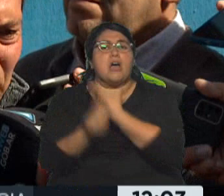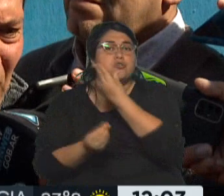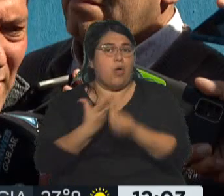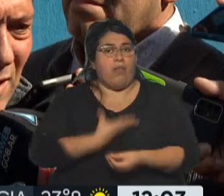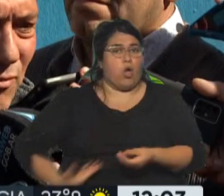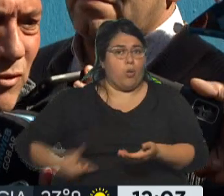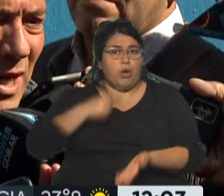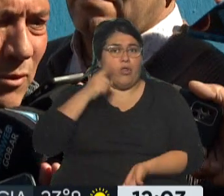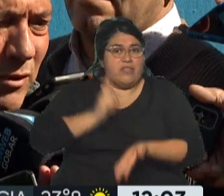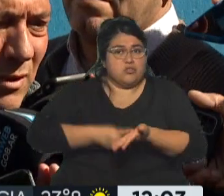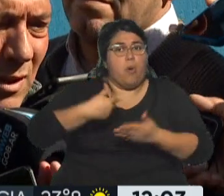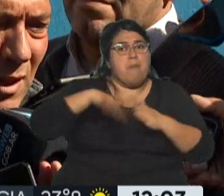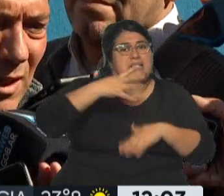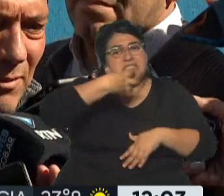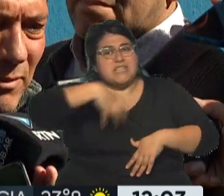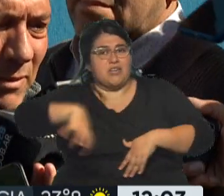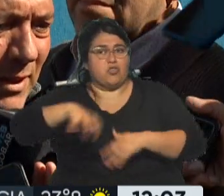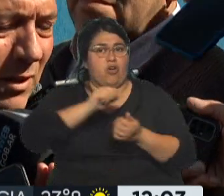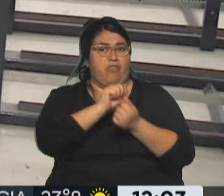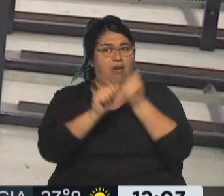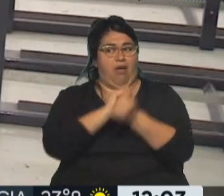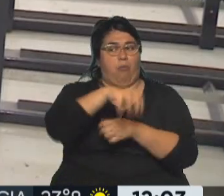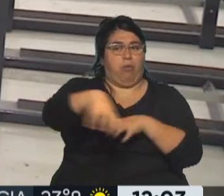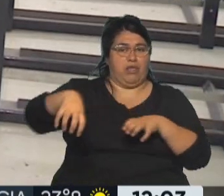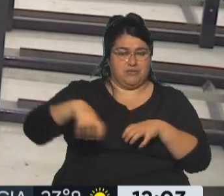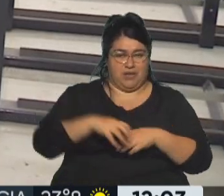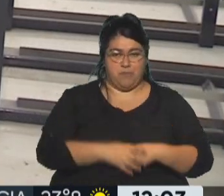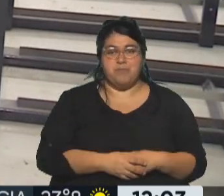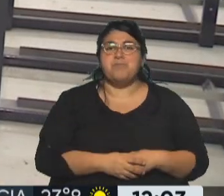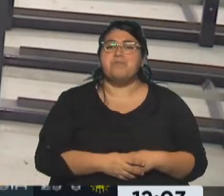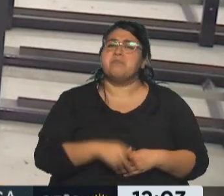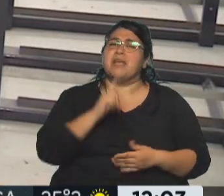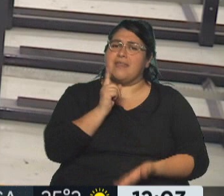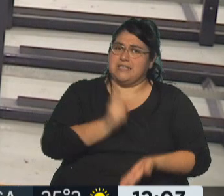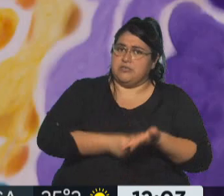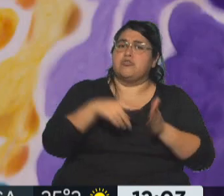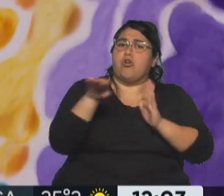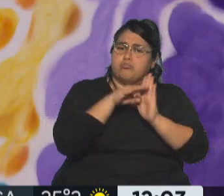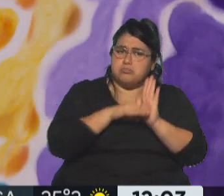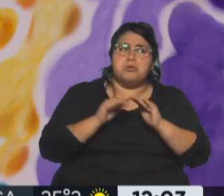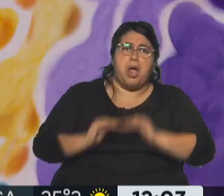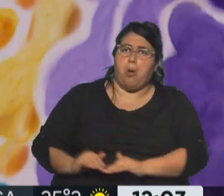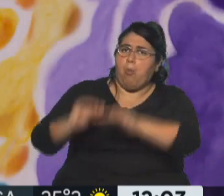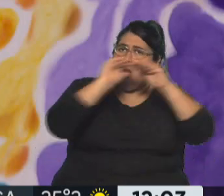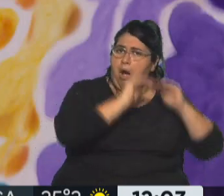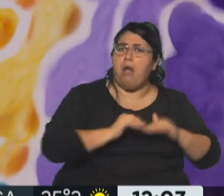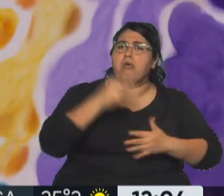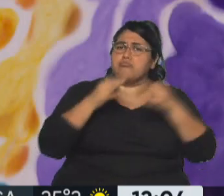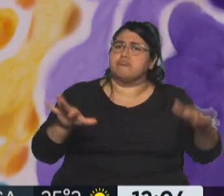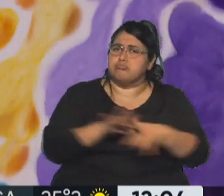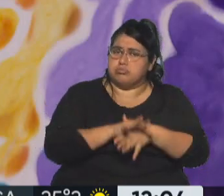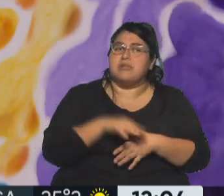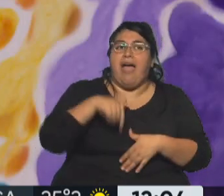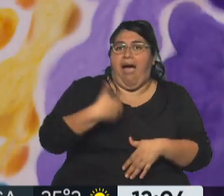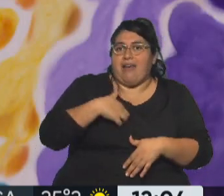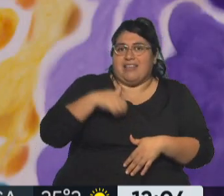el gobierno para el sector empresario lo decía de esta manera se ha tomado medidas muy justa y equitativas en un momento que la